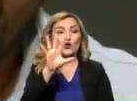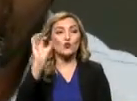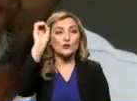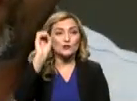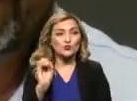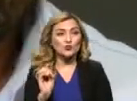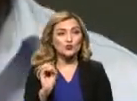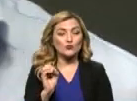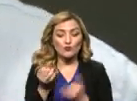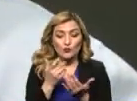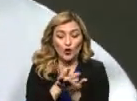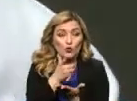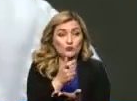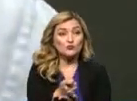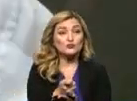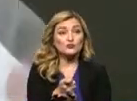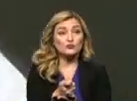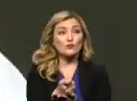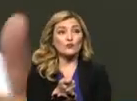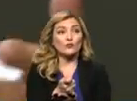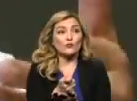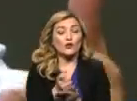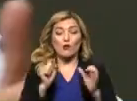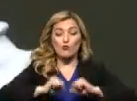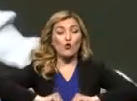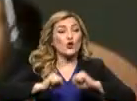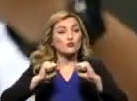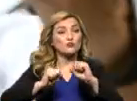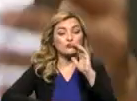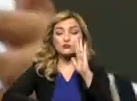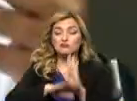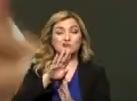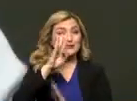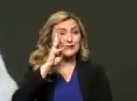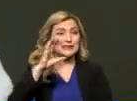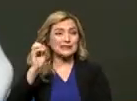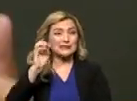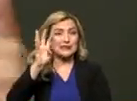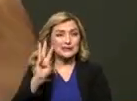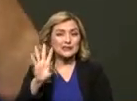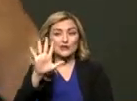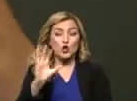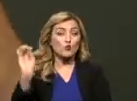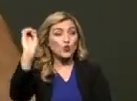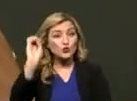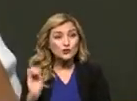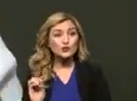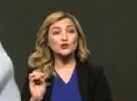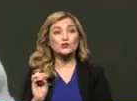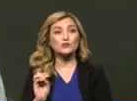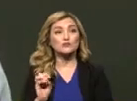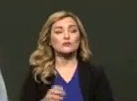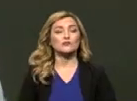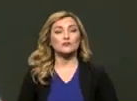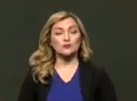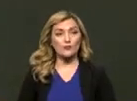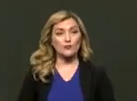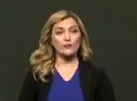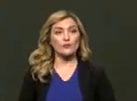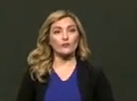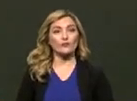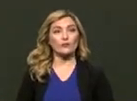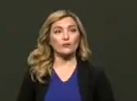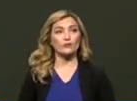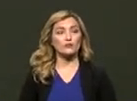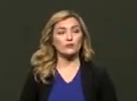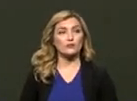50%. Hoy con la adquisición y el abastecimiento podemos estar superando este rato el 60, 65% y se tiene que seguir superando eso, pero no son niveles que